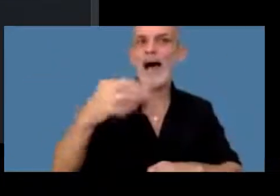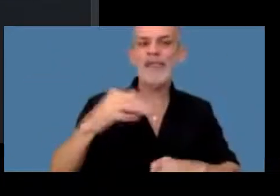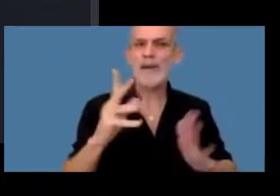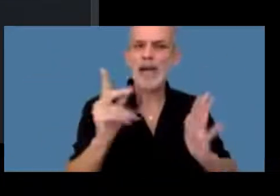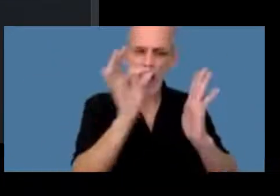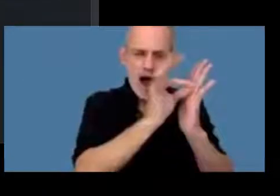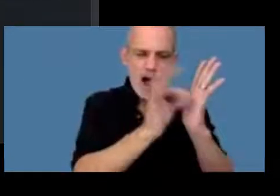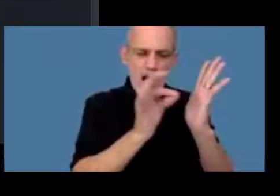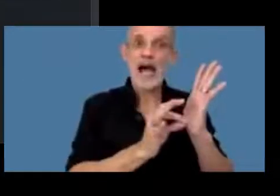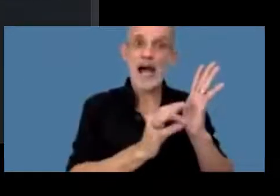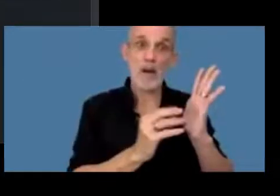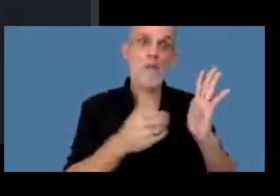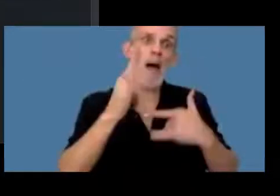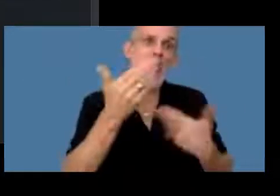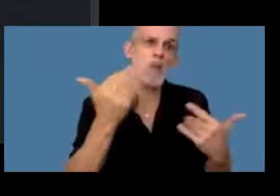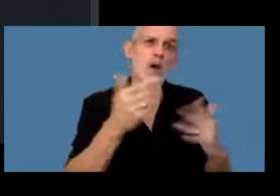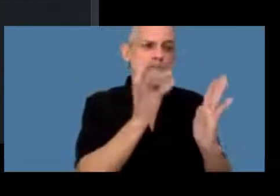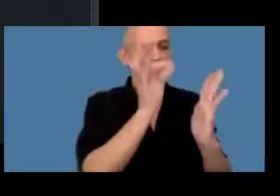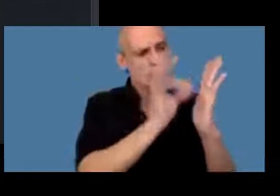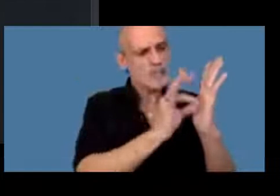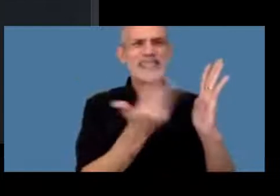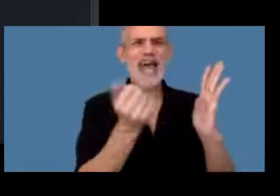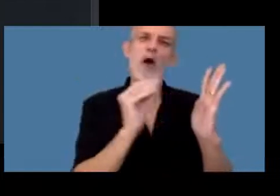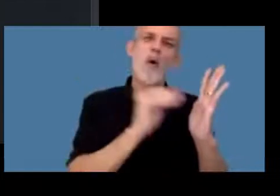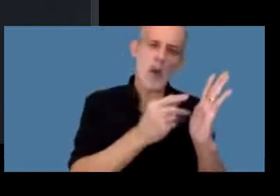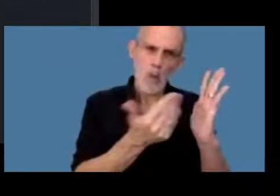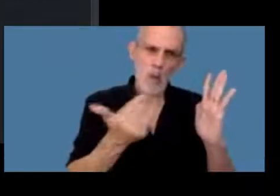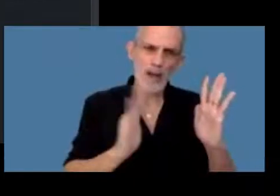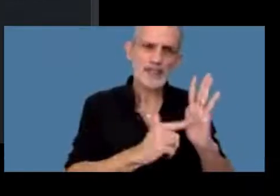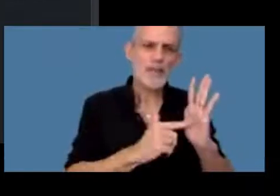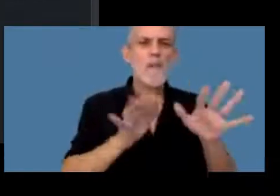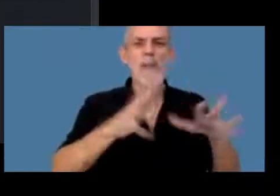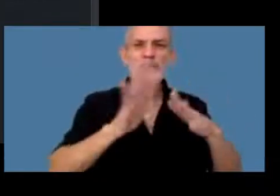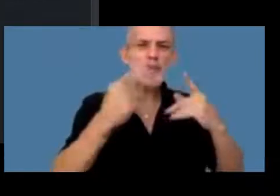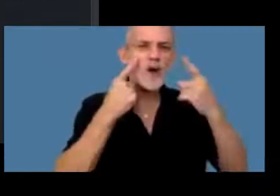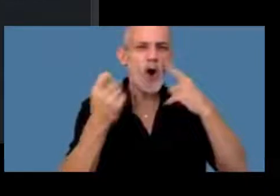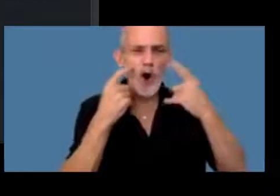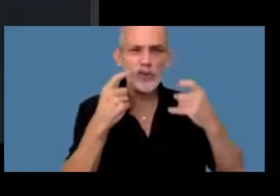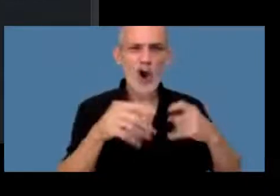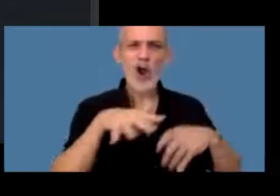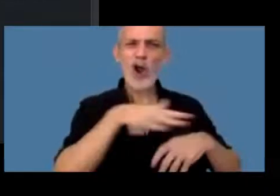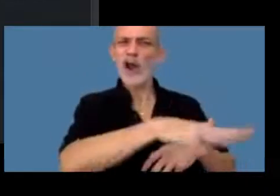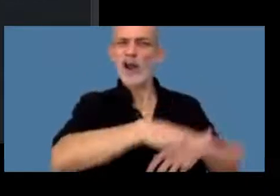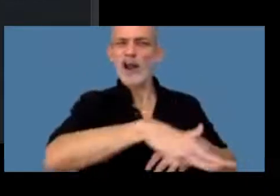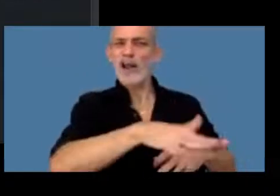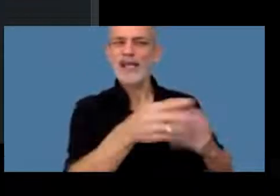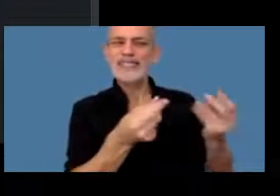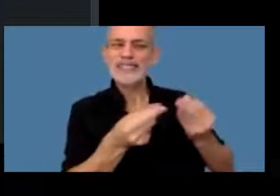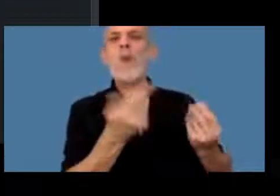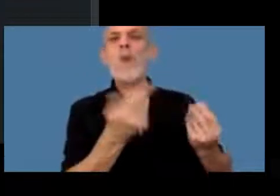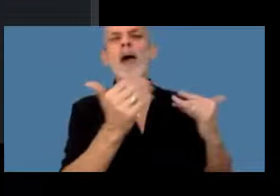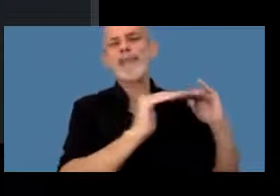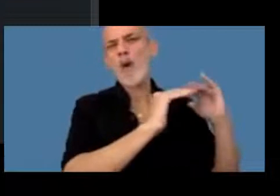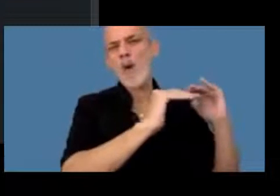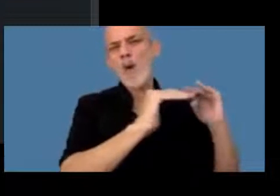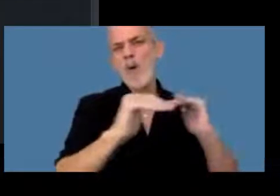haber más, puede sacar uno, ponerle, pero que en general el marco de control de este sector uno lo puede estandarizar en un circuito,